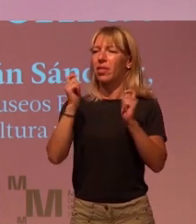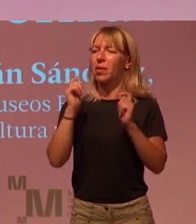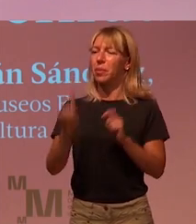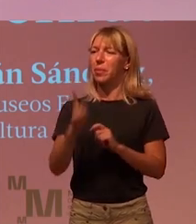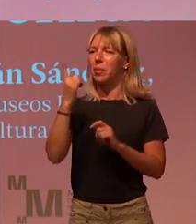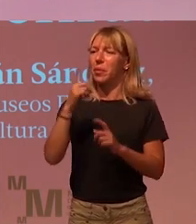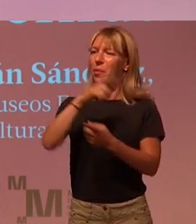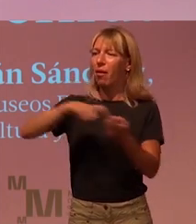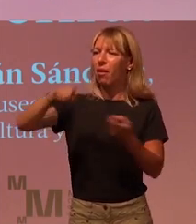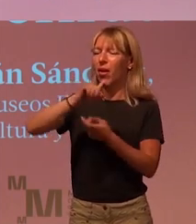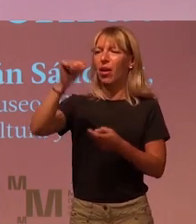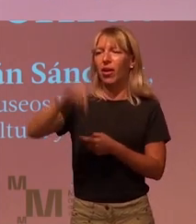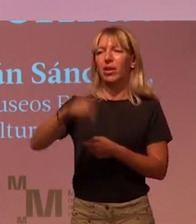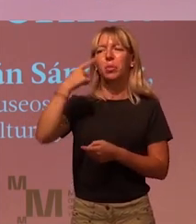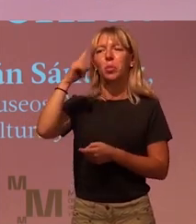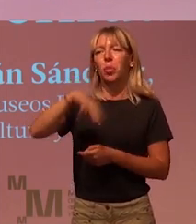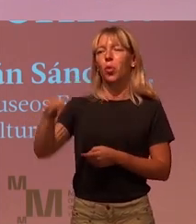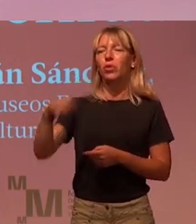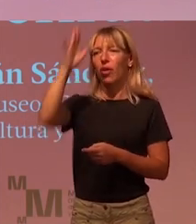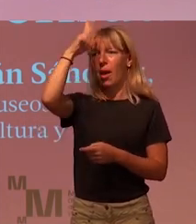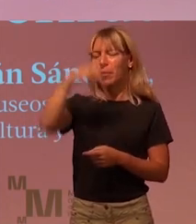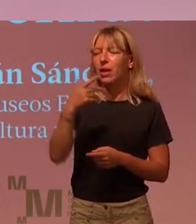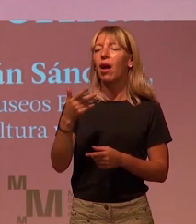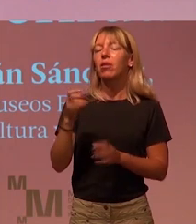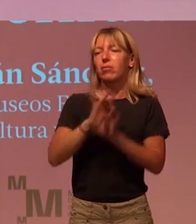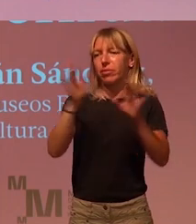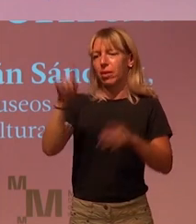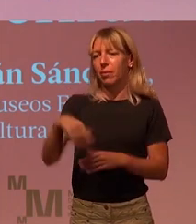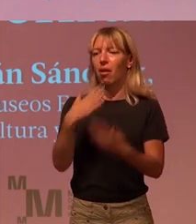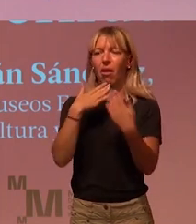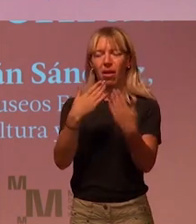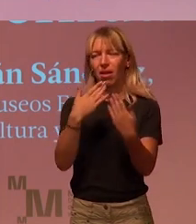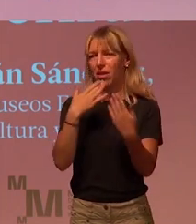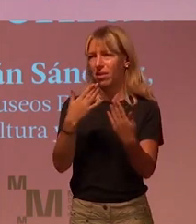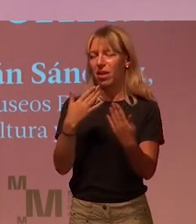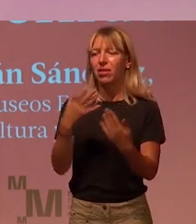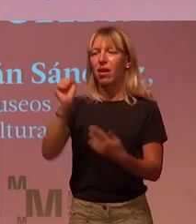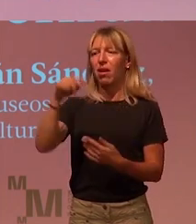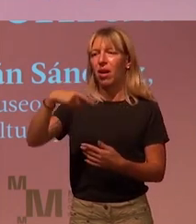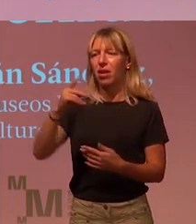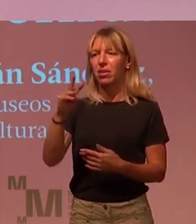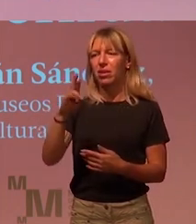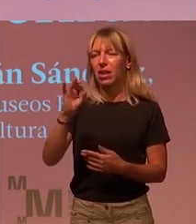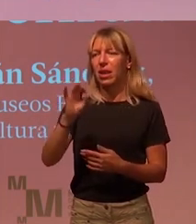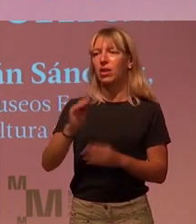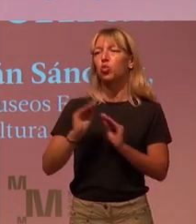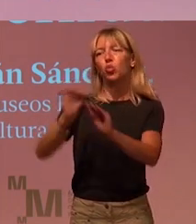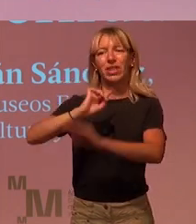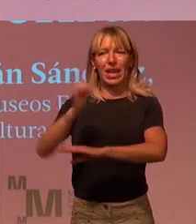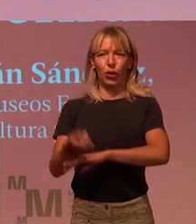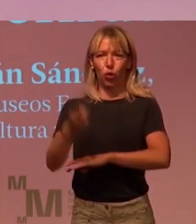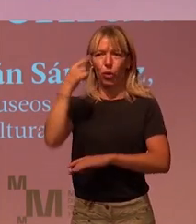primer cumpleaños hoy aquí en el Museo de América. Y, por supuesto, también muchísimas gracias a Andrés, su director,